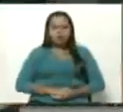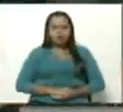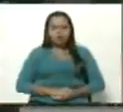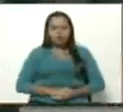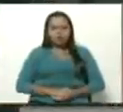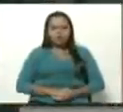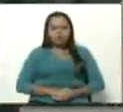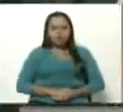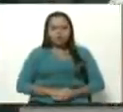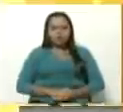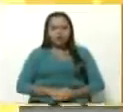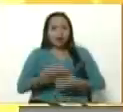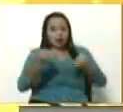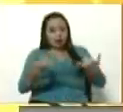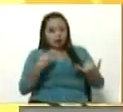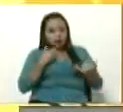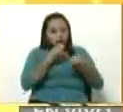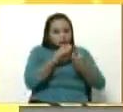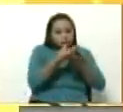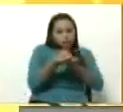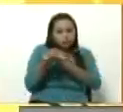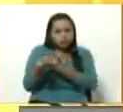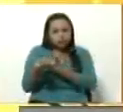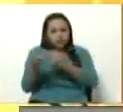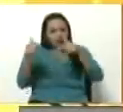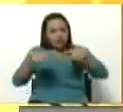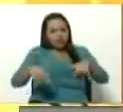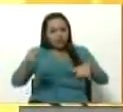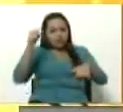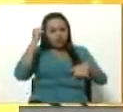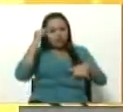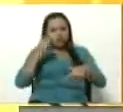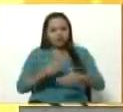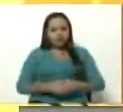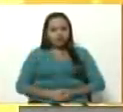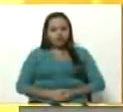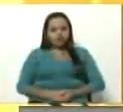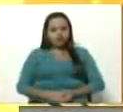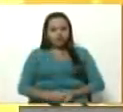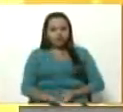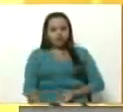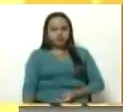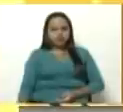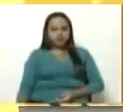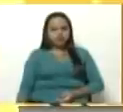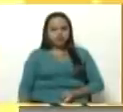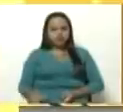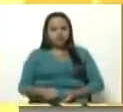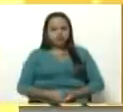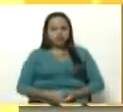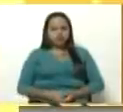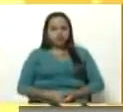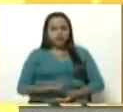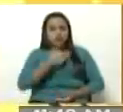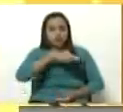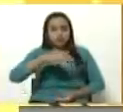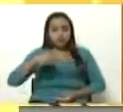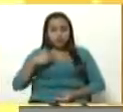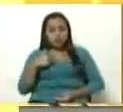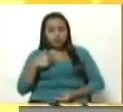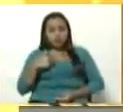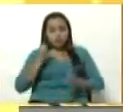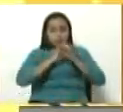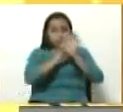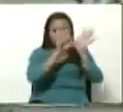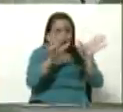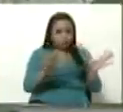Así expreso, pues, en este día al cual nosotros fundamentalmente con la